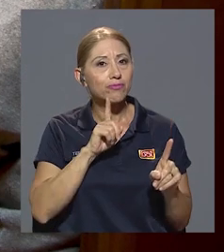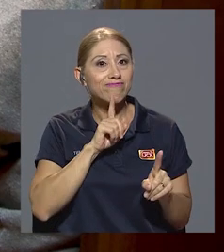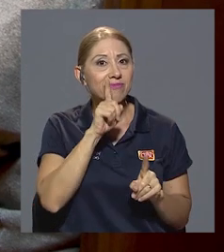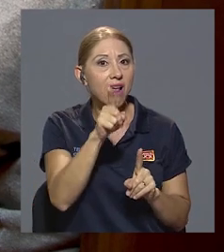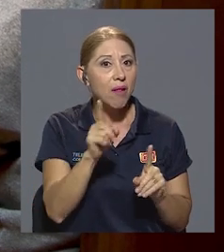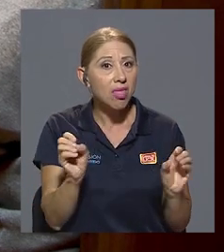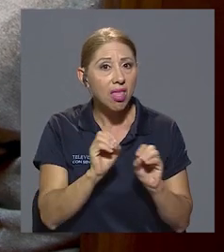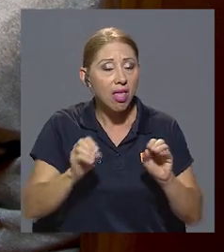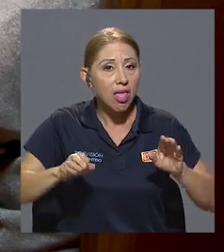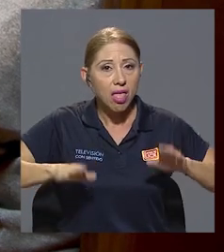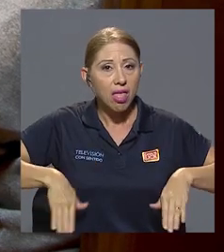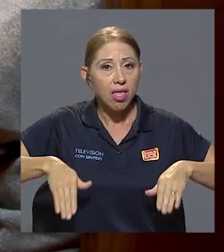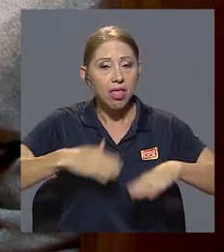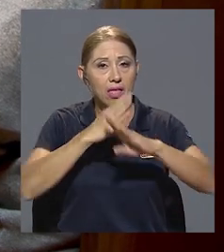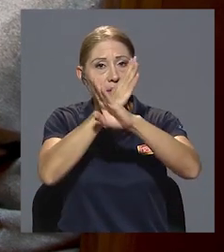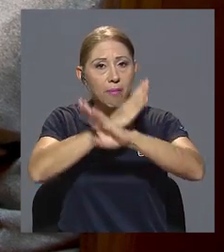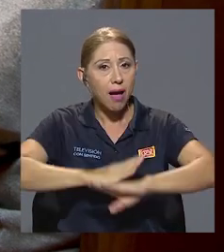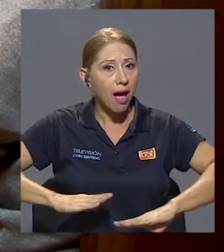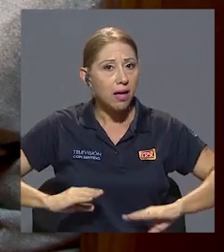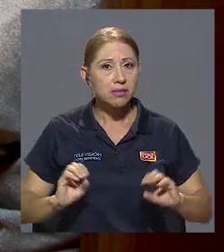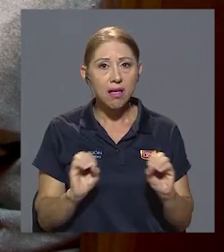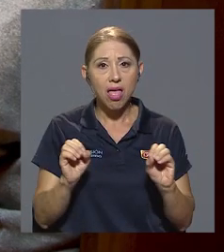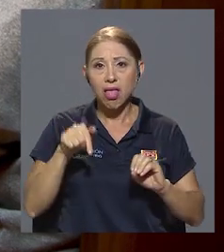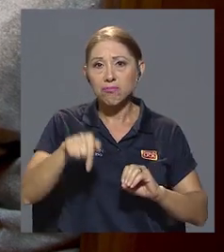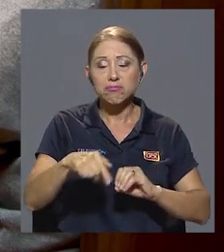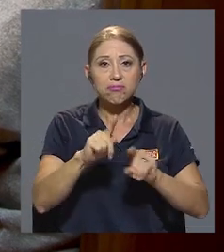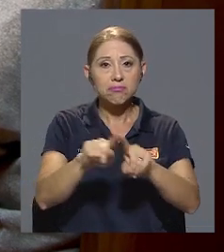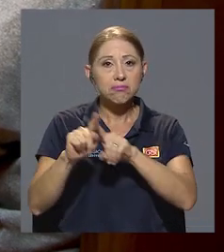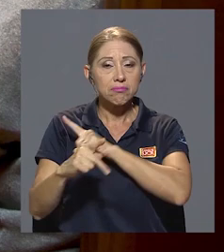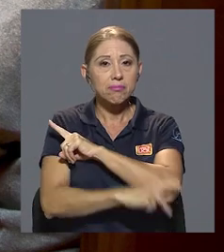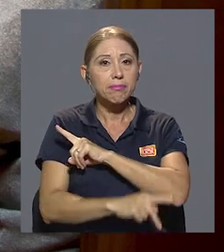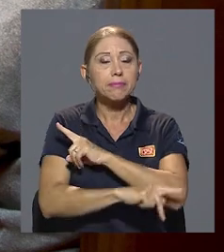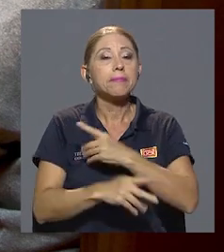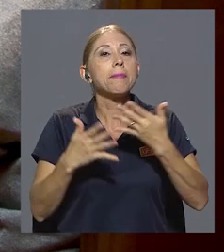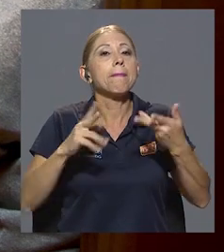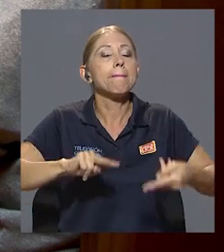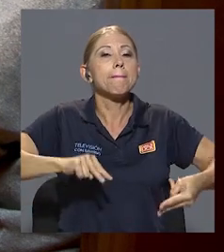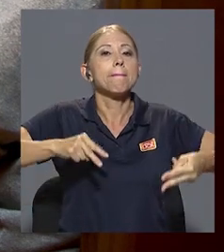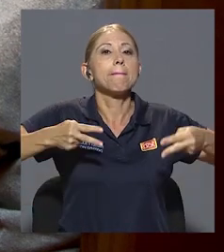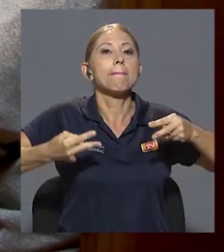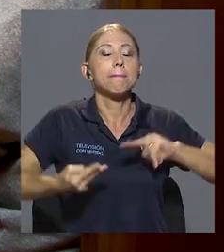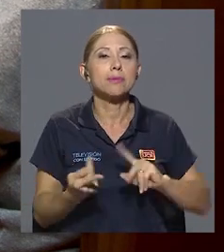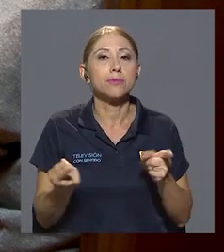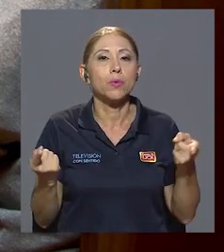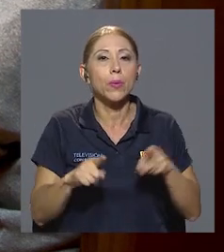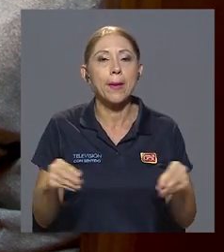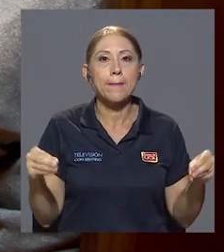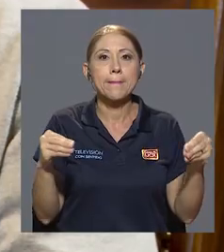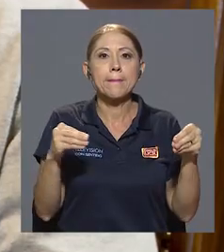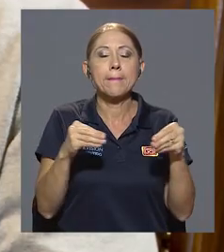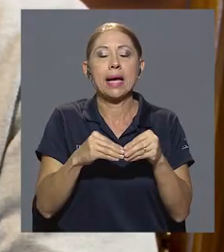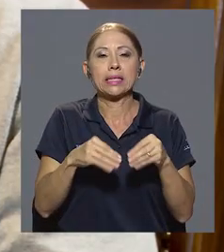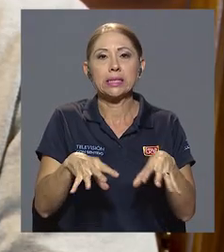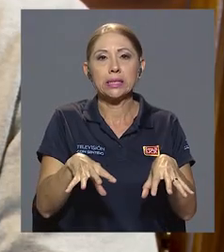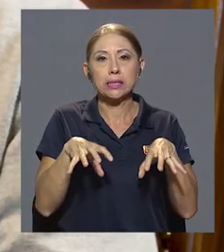no vino a nuestros nuestros territorios se provocó más bien una mayor tensión social